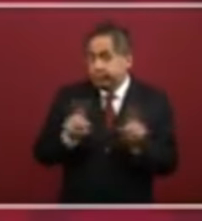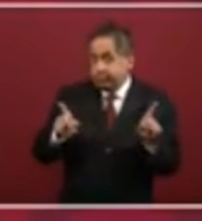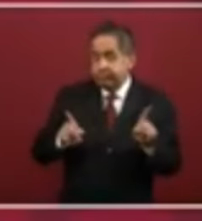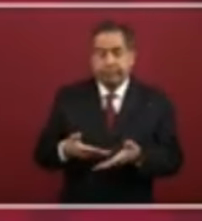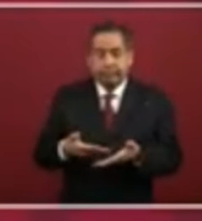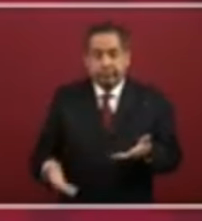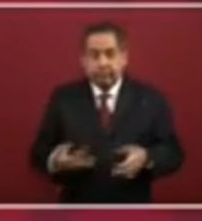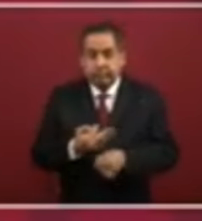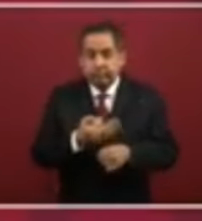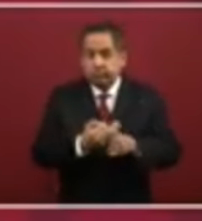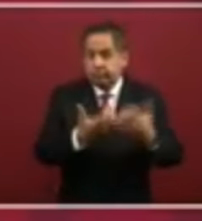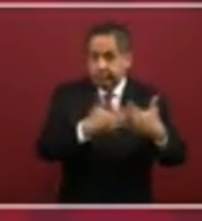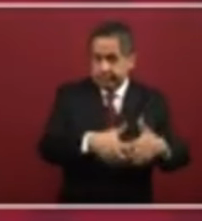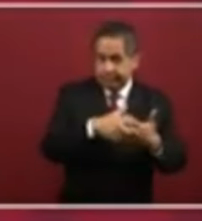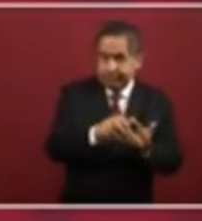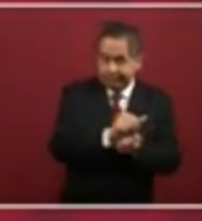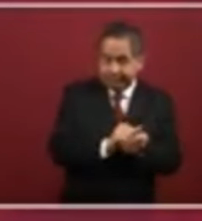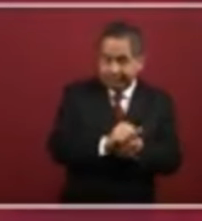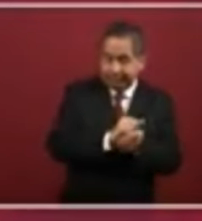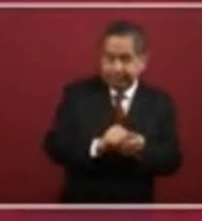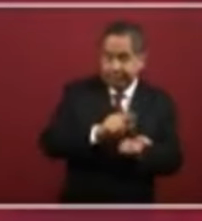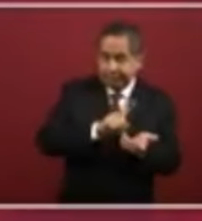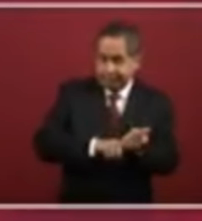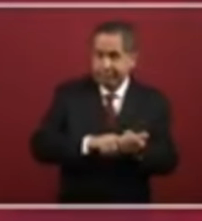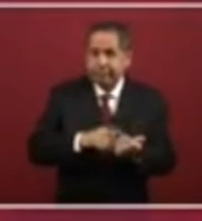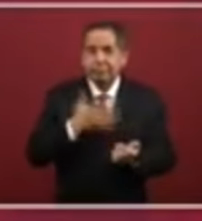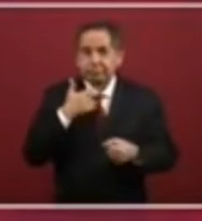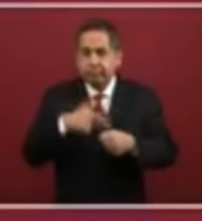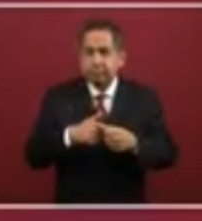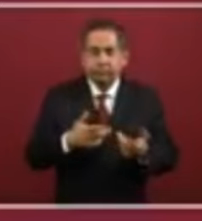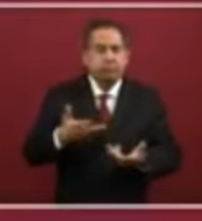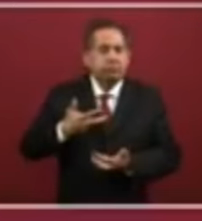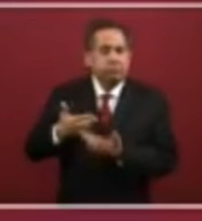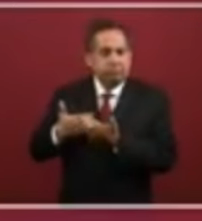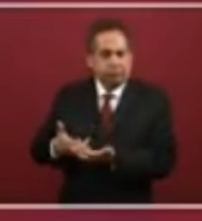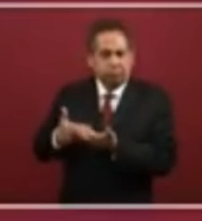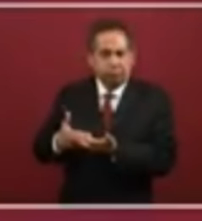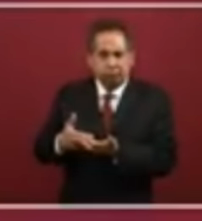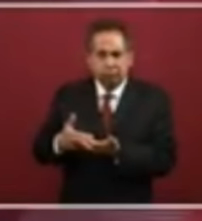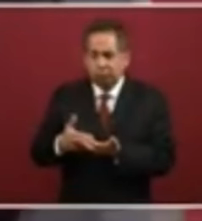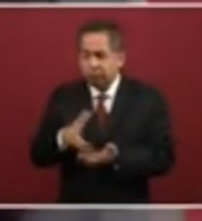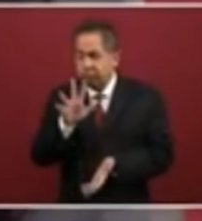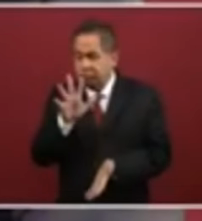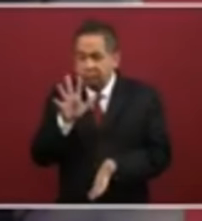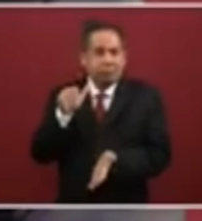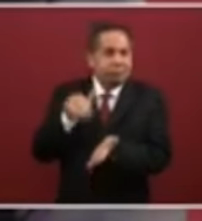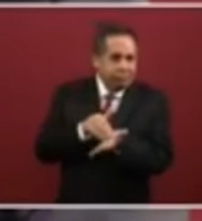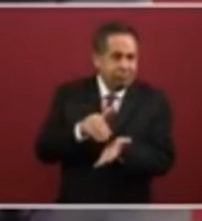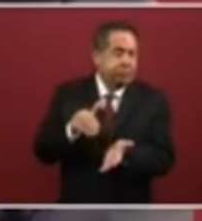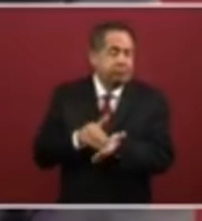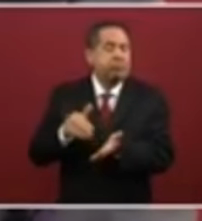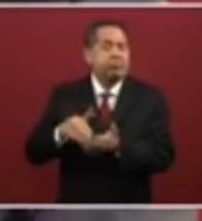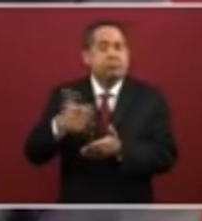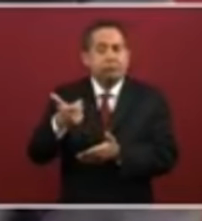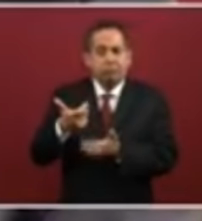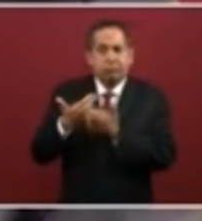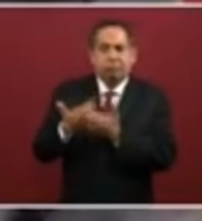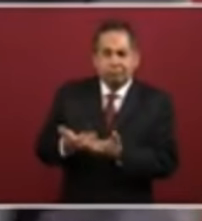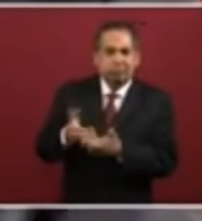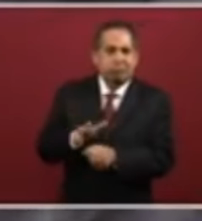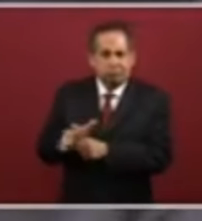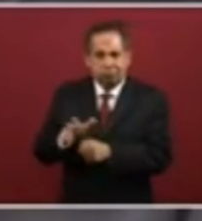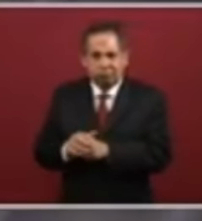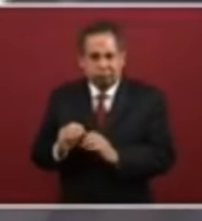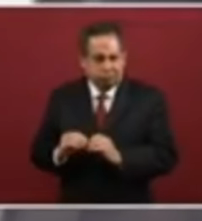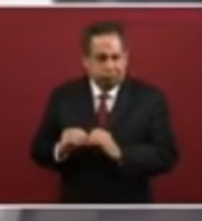obra, tenemos disponibles 50 mil millones de pesos. O